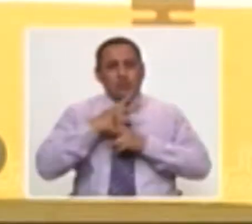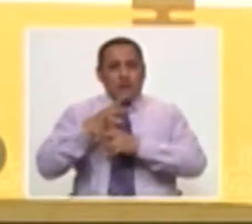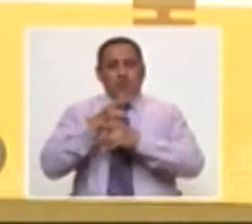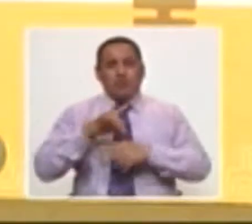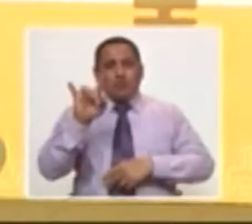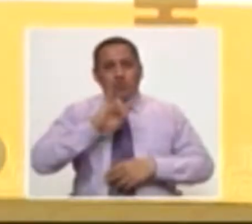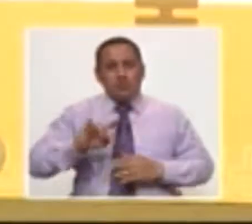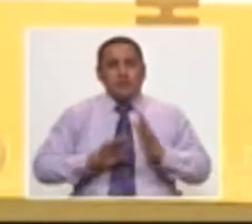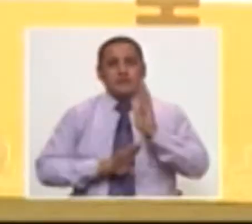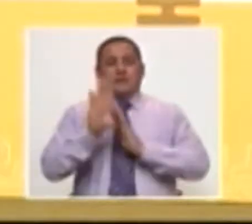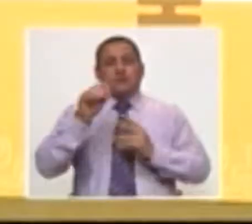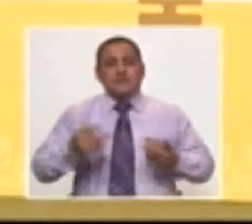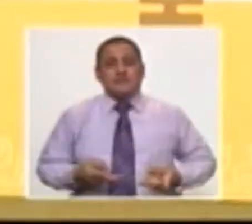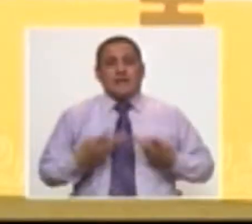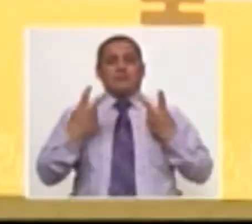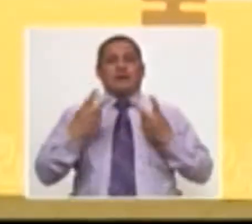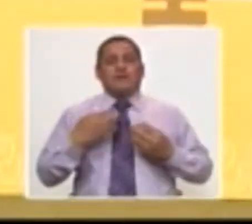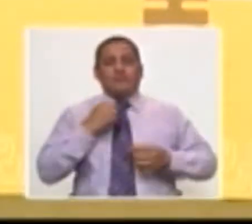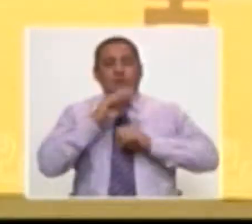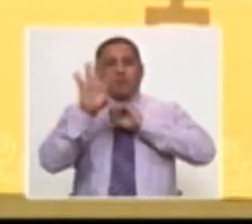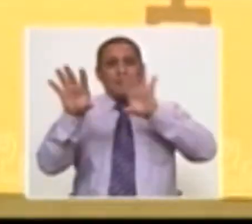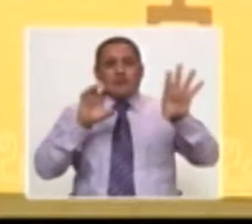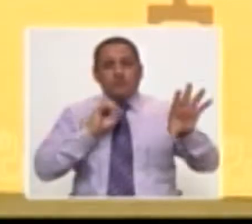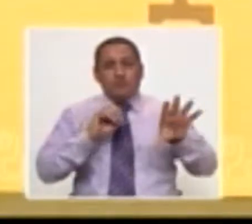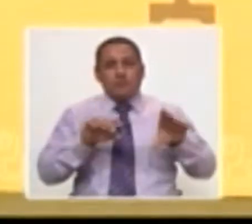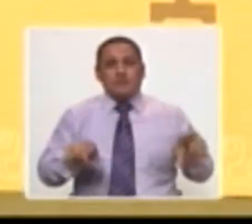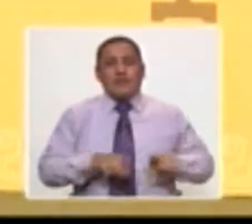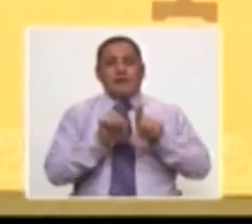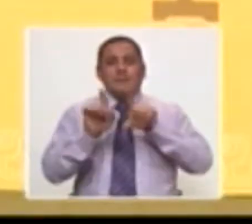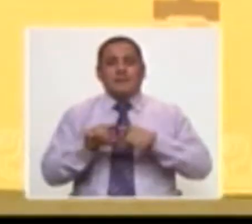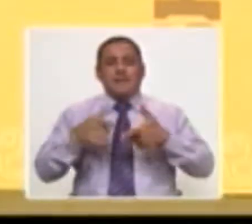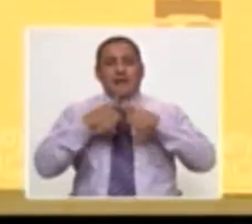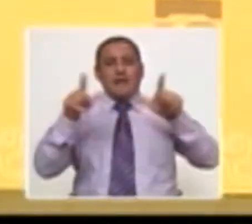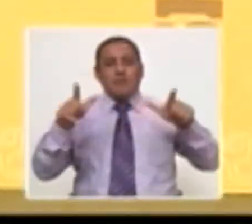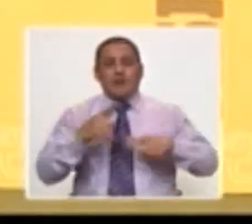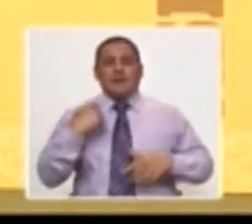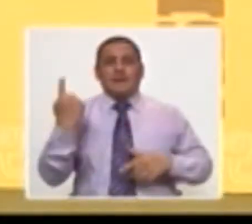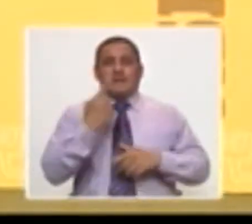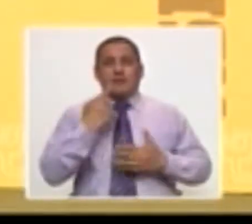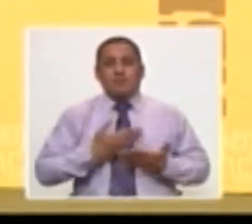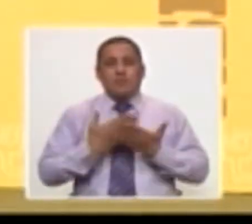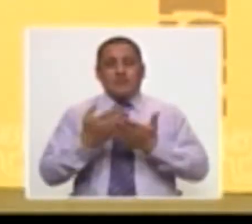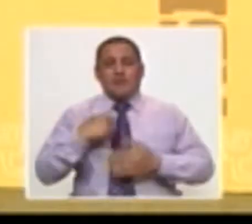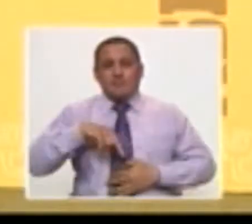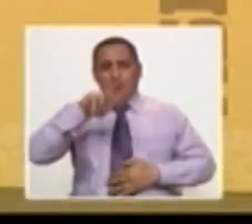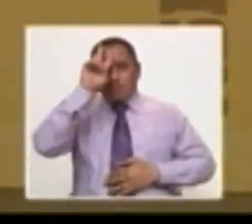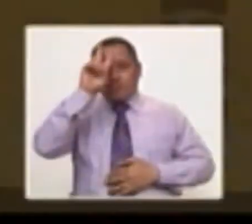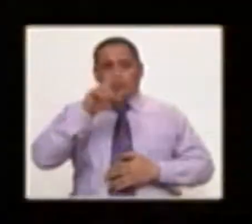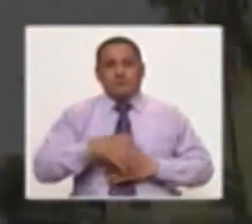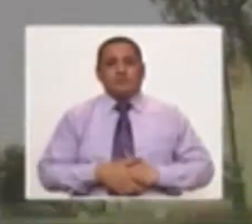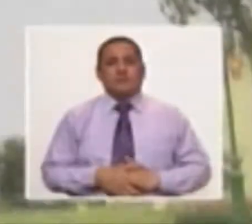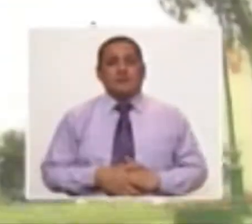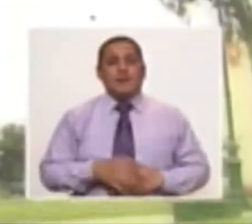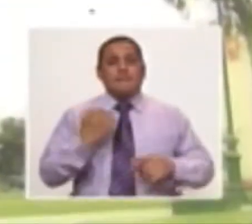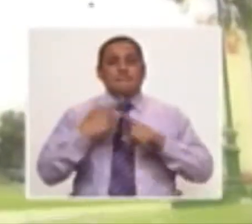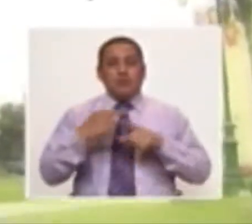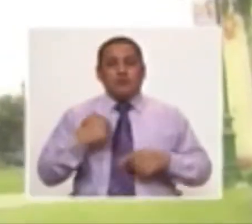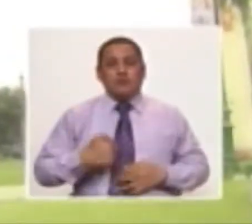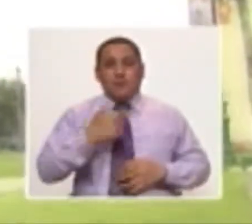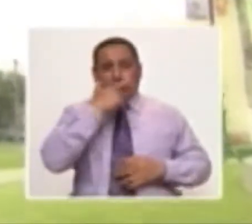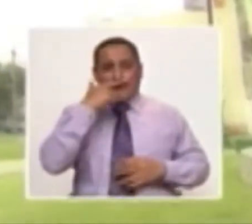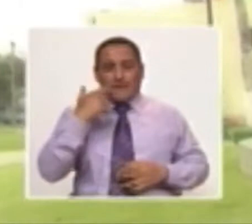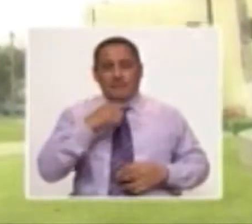preservación, desarrollo, recuperación, fomento y difusión de las lenguas originarias del Perú. Puede